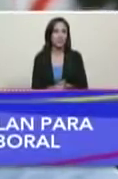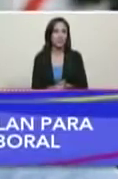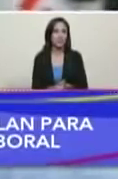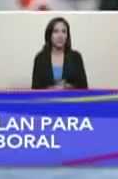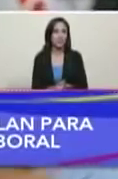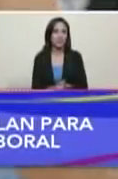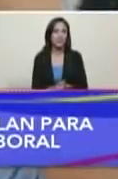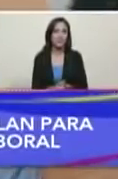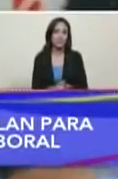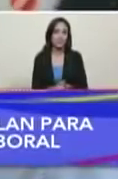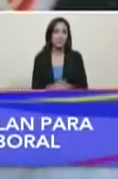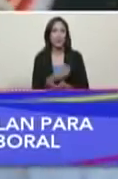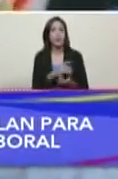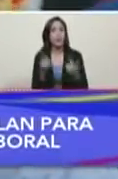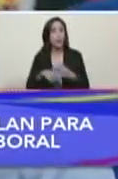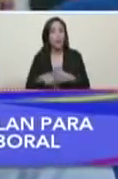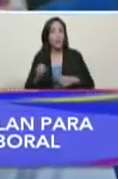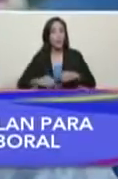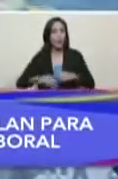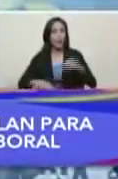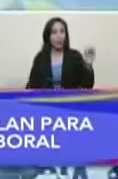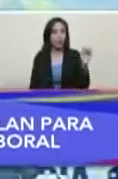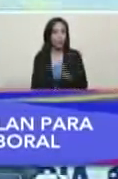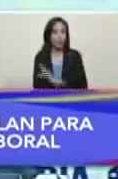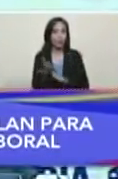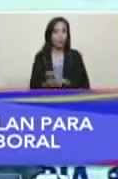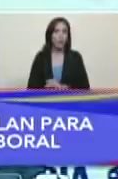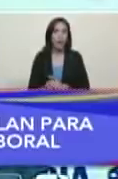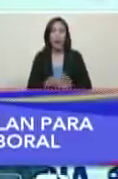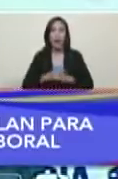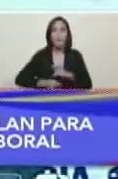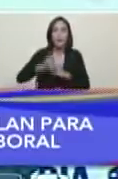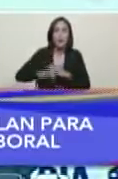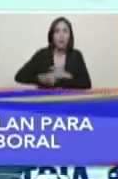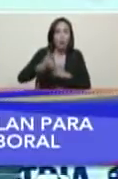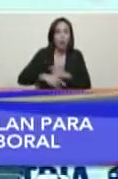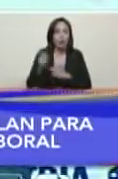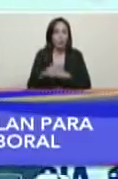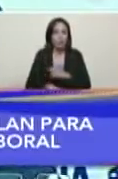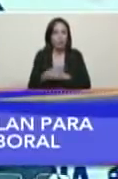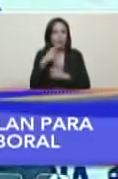pelotique goma, bola criolla, perinola, que ha jugado de todo, pues.